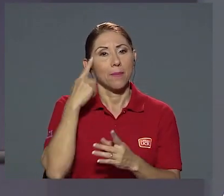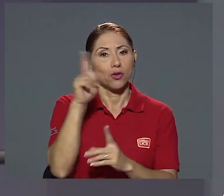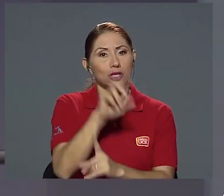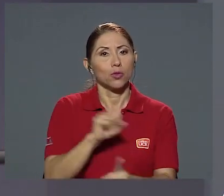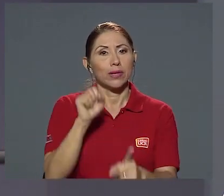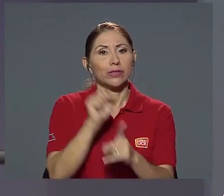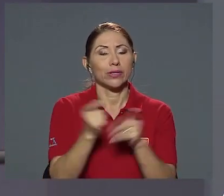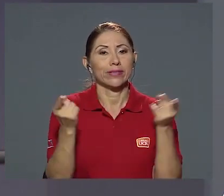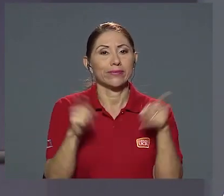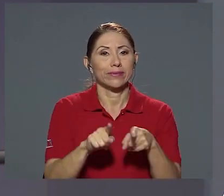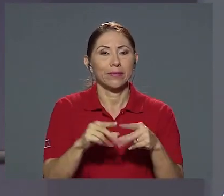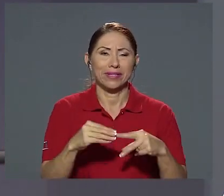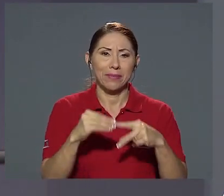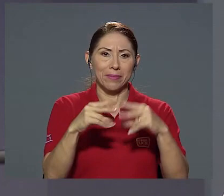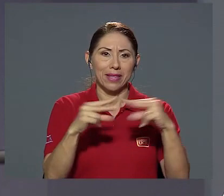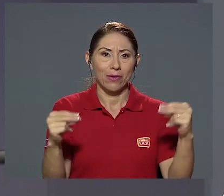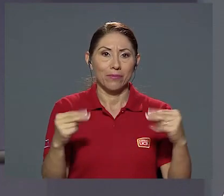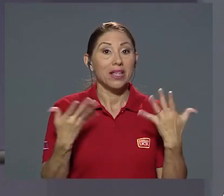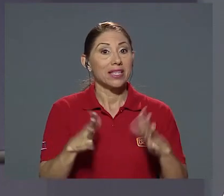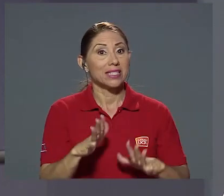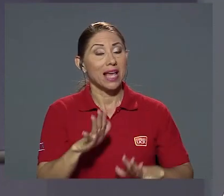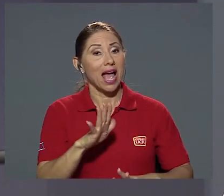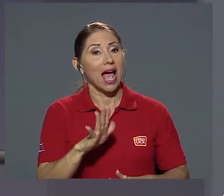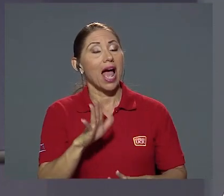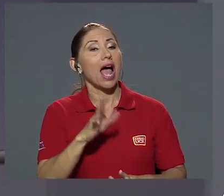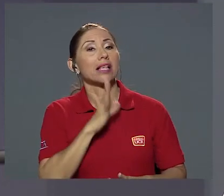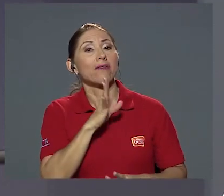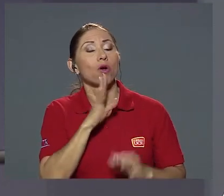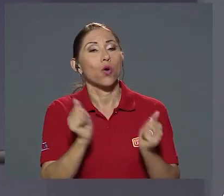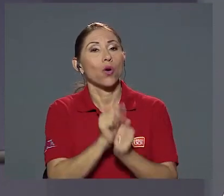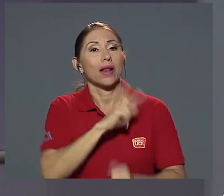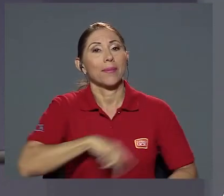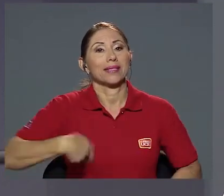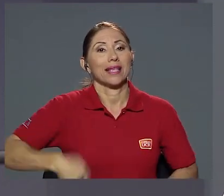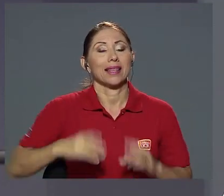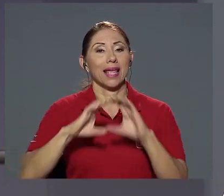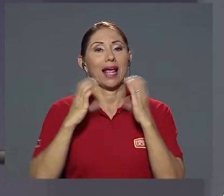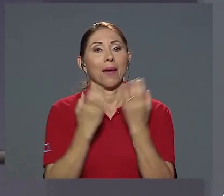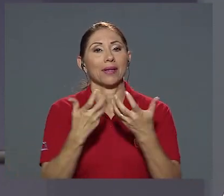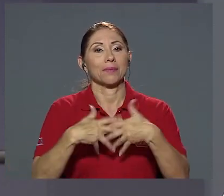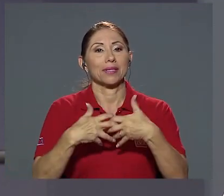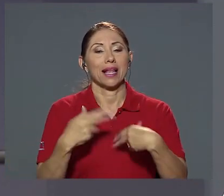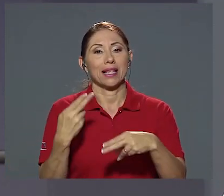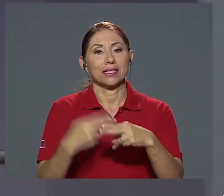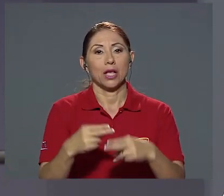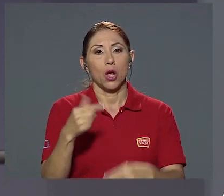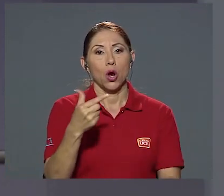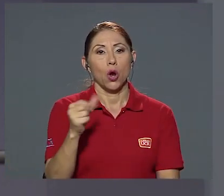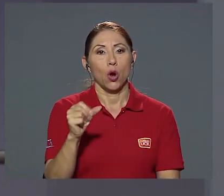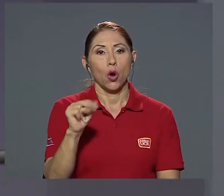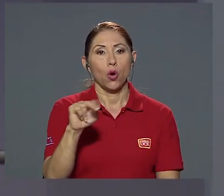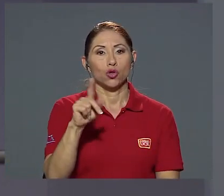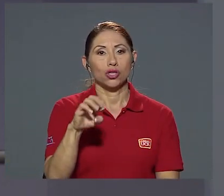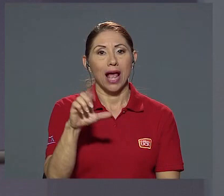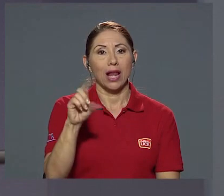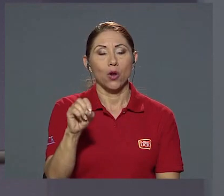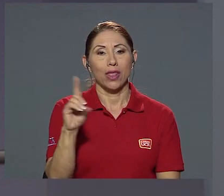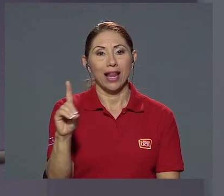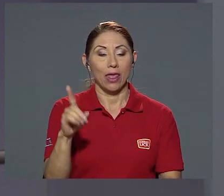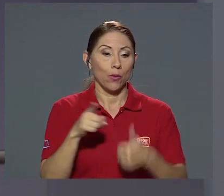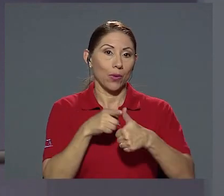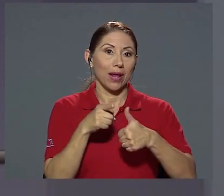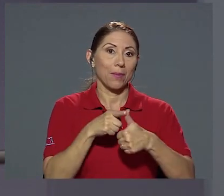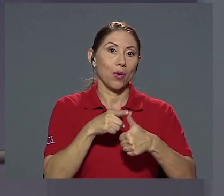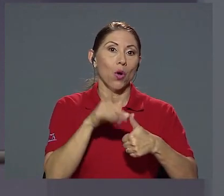Nicaragua. Al respecto, Una Mirada conversó con el presidente de la Unión de Cámaras Empresariales, Gonzalo Delgado, para quien las empresas como Dos